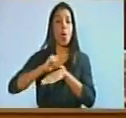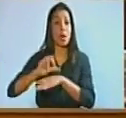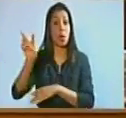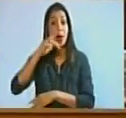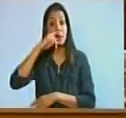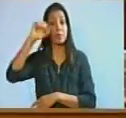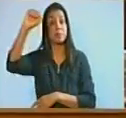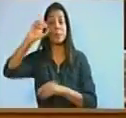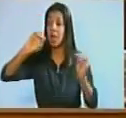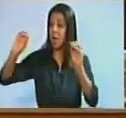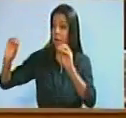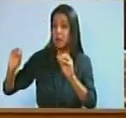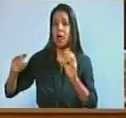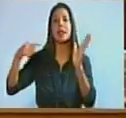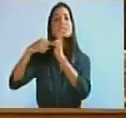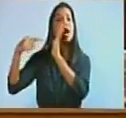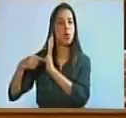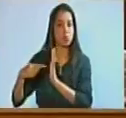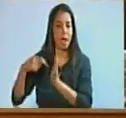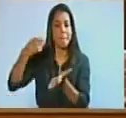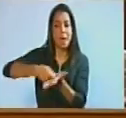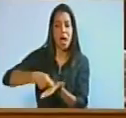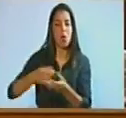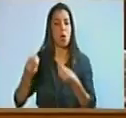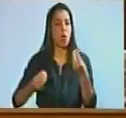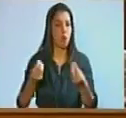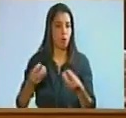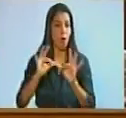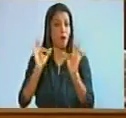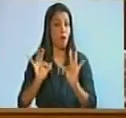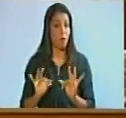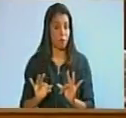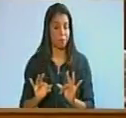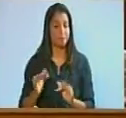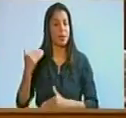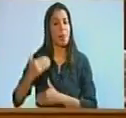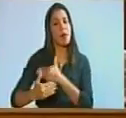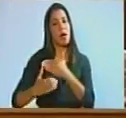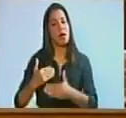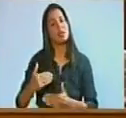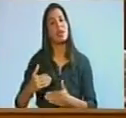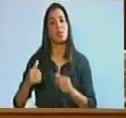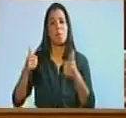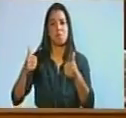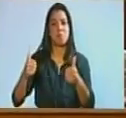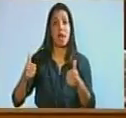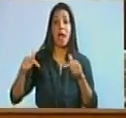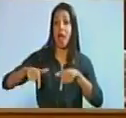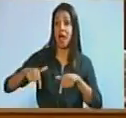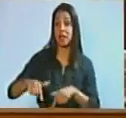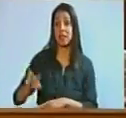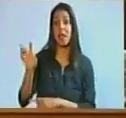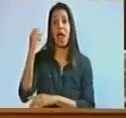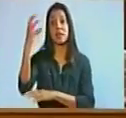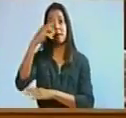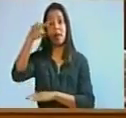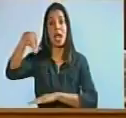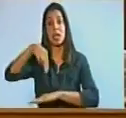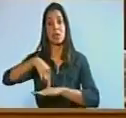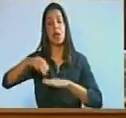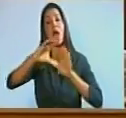venezolano con los tenedores de bonos. Así que se ha iniciado un proceso exitoso y desde acá, desde la Asamblea